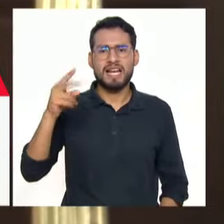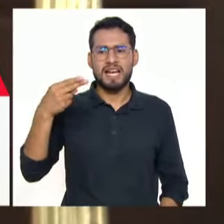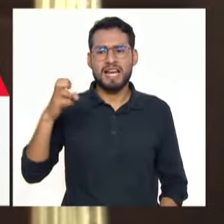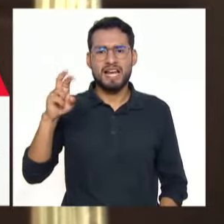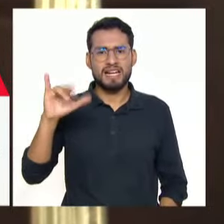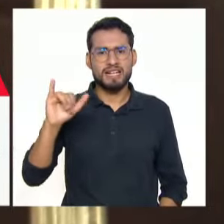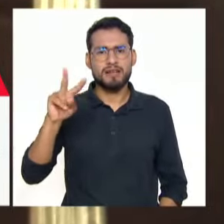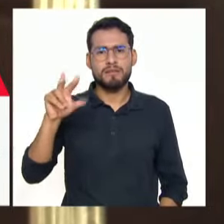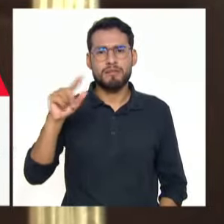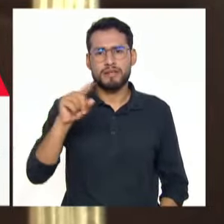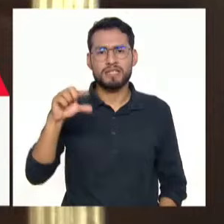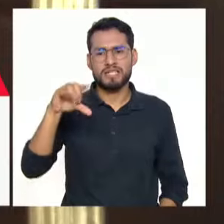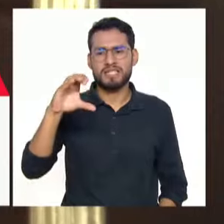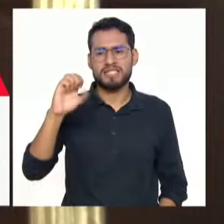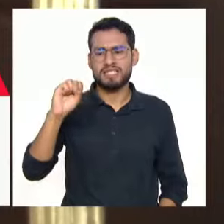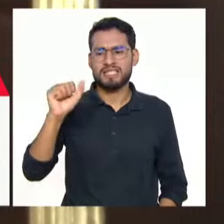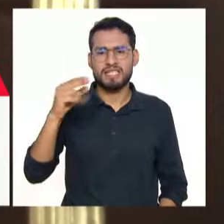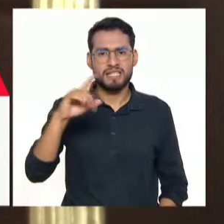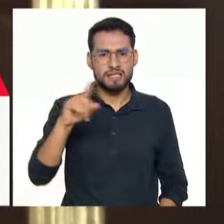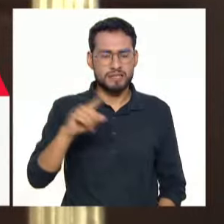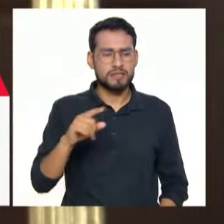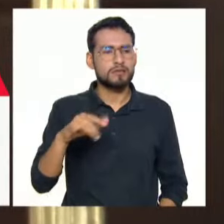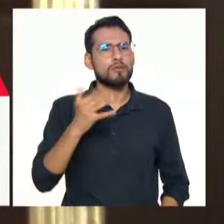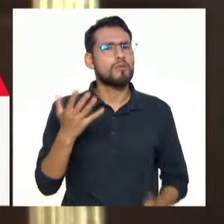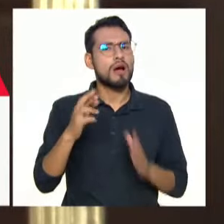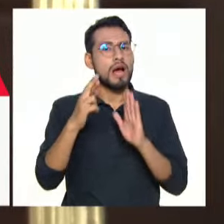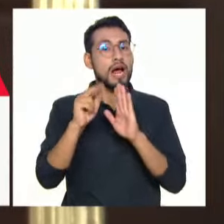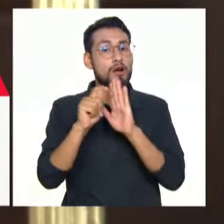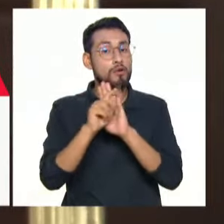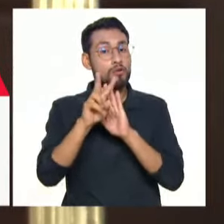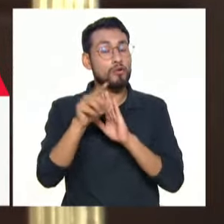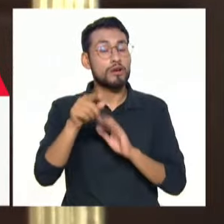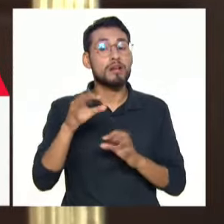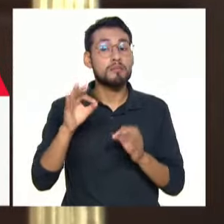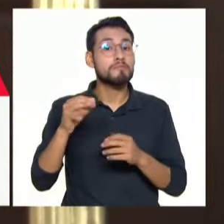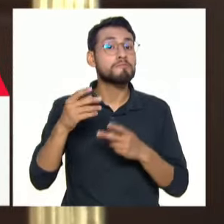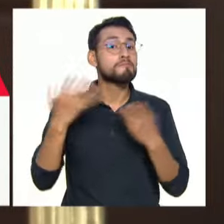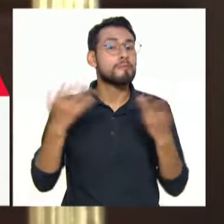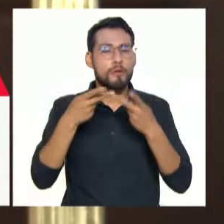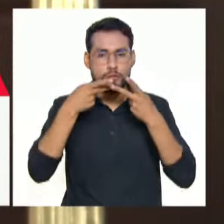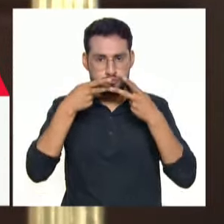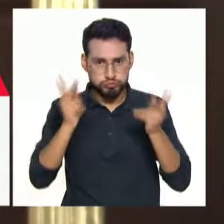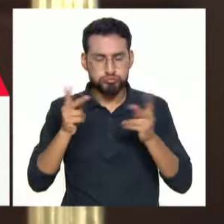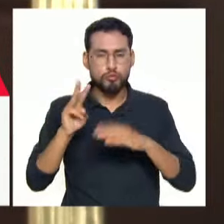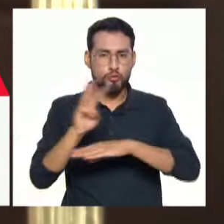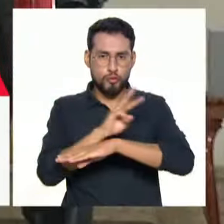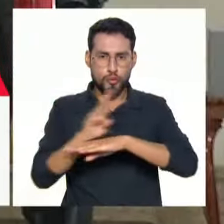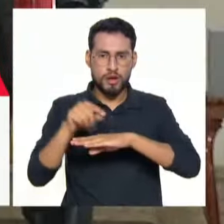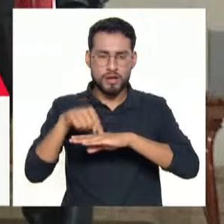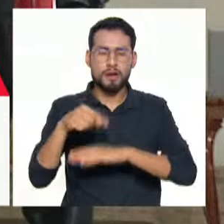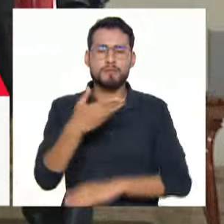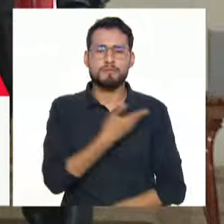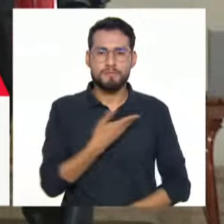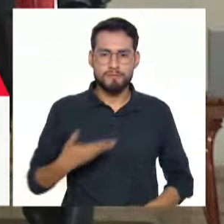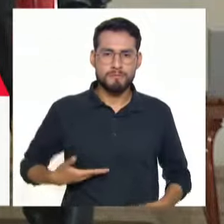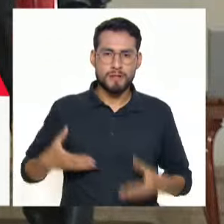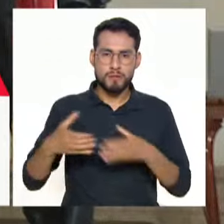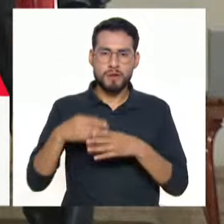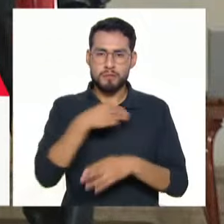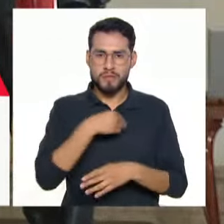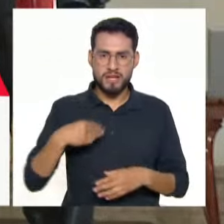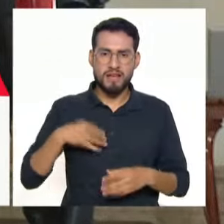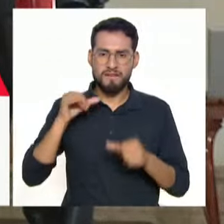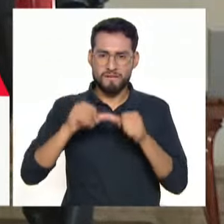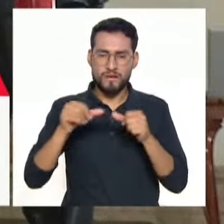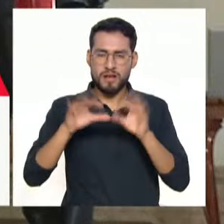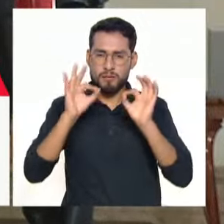Vázquez Sánchez. Artículo 2. La declaración jurada del ministro nombrado es publicada en la página web de la Presidencia del Consejo de Ministros en la